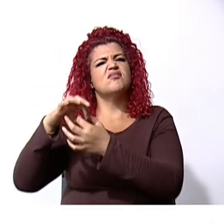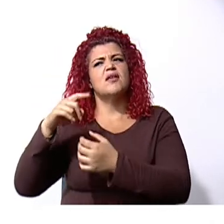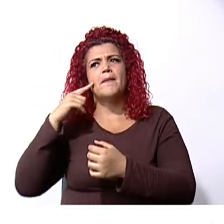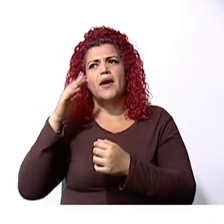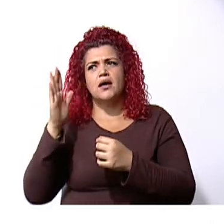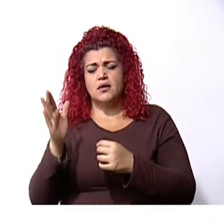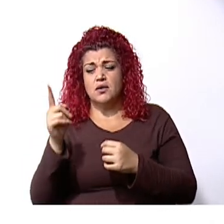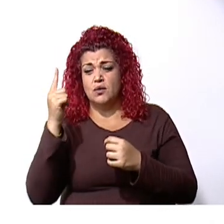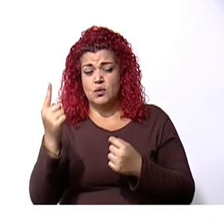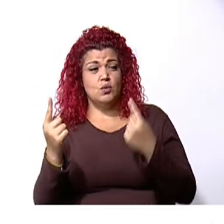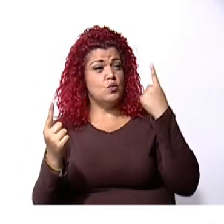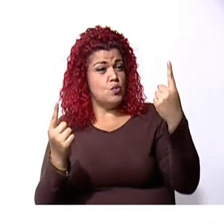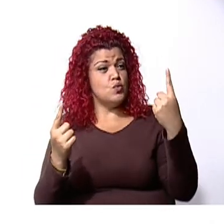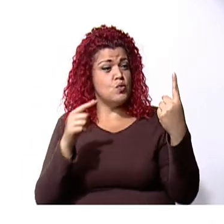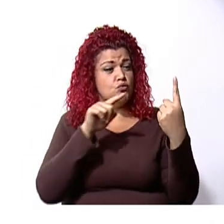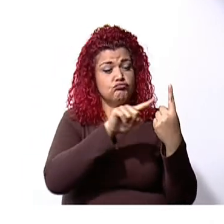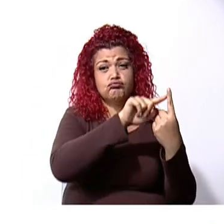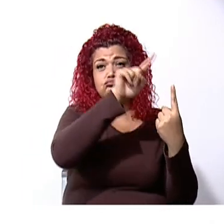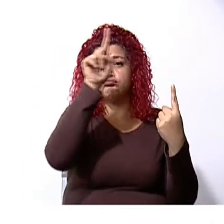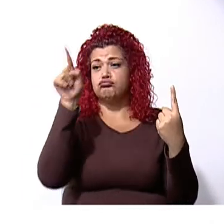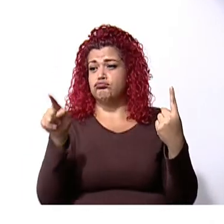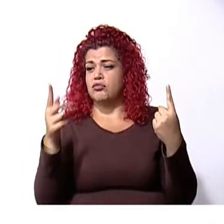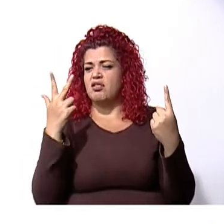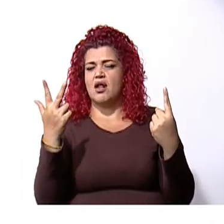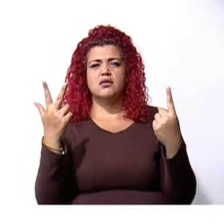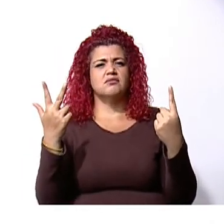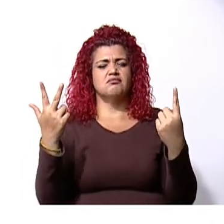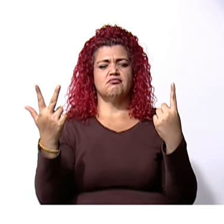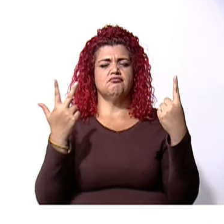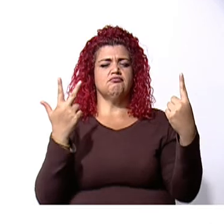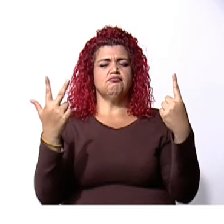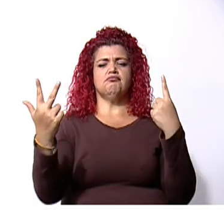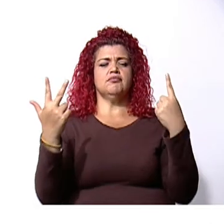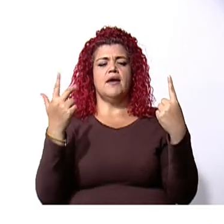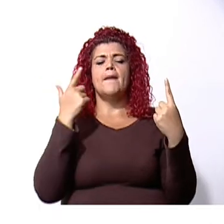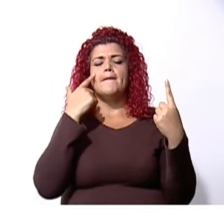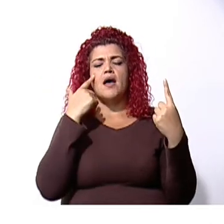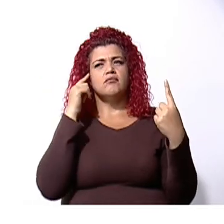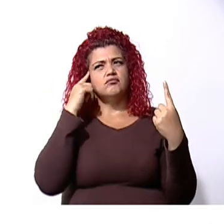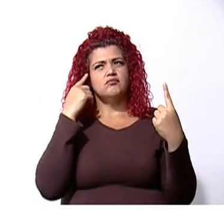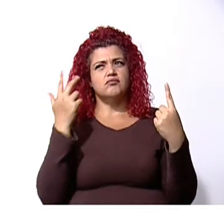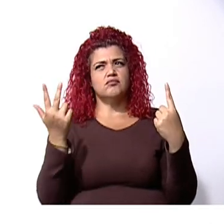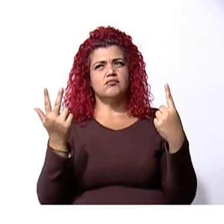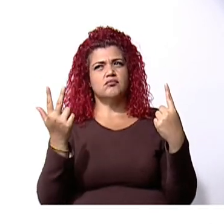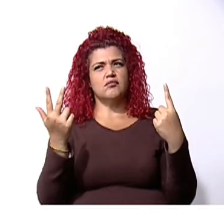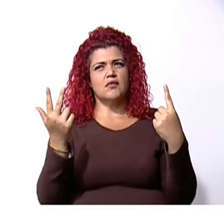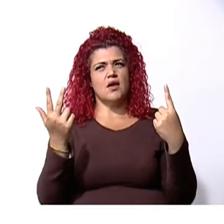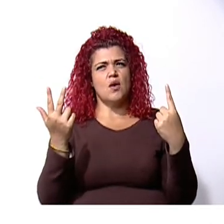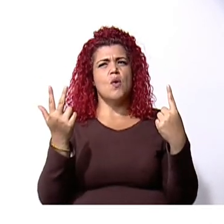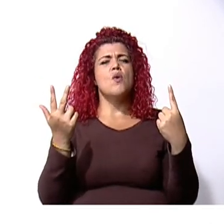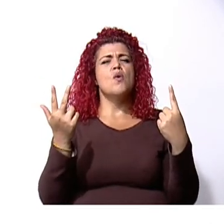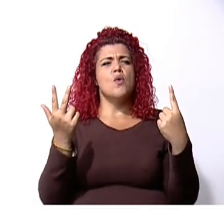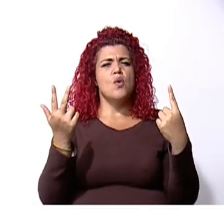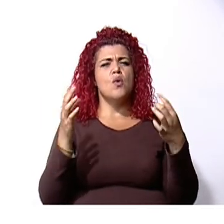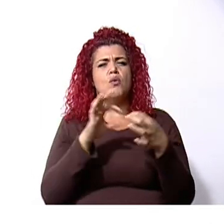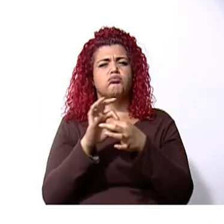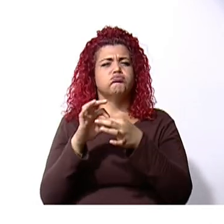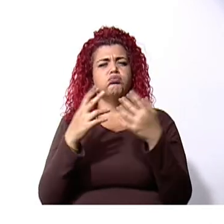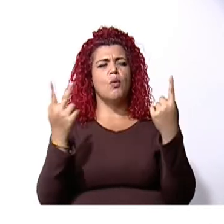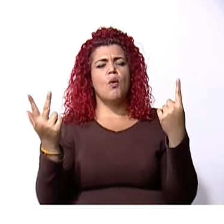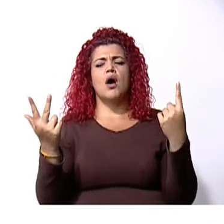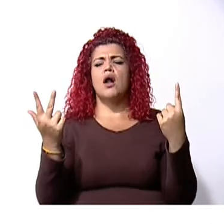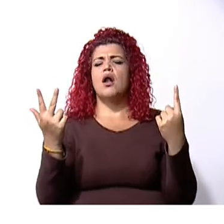del cuadrado 1 y el cuadrado 3? Les voy a dejar unos segunditos para que vean qué relación hay.